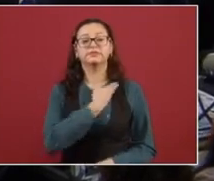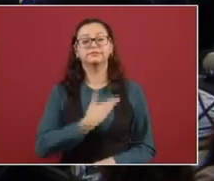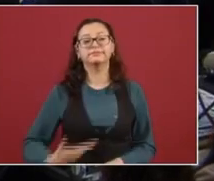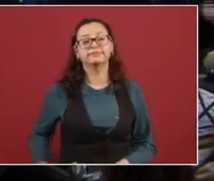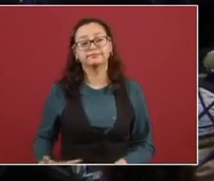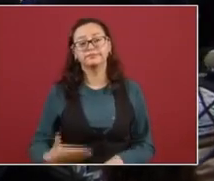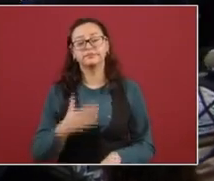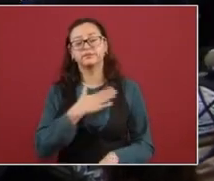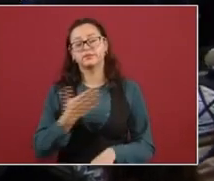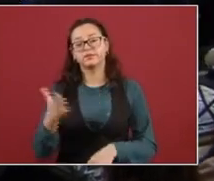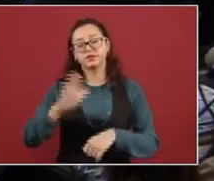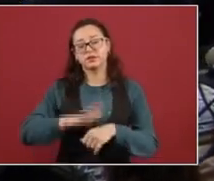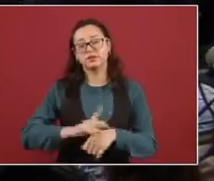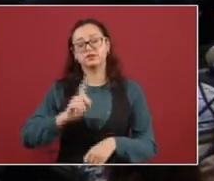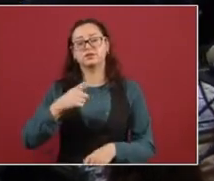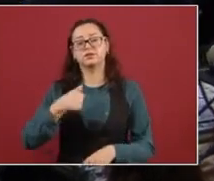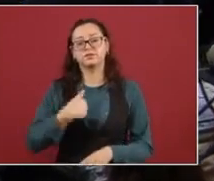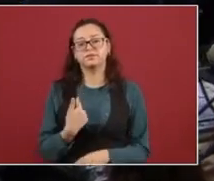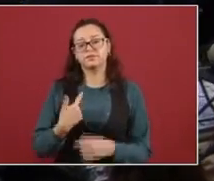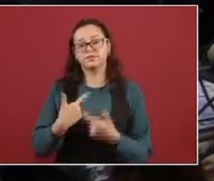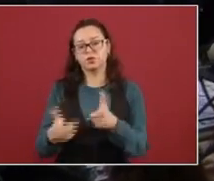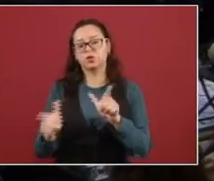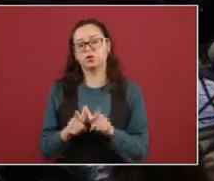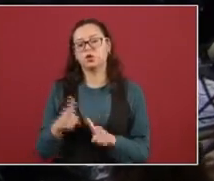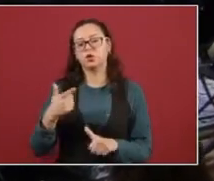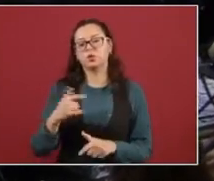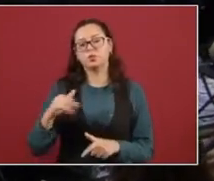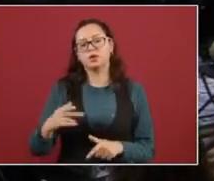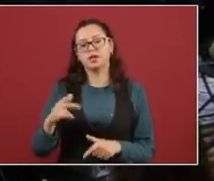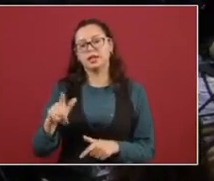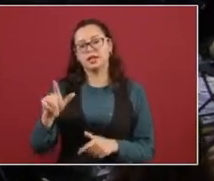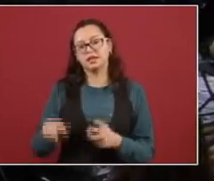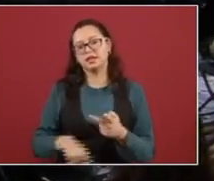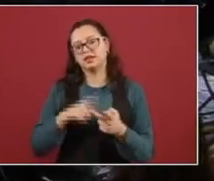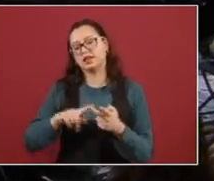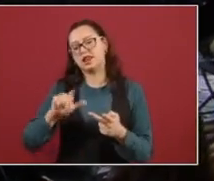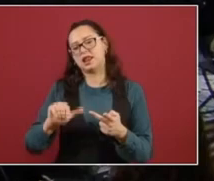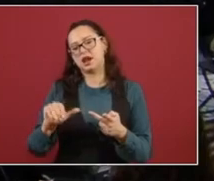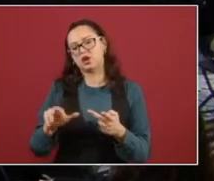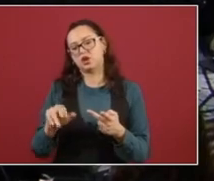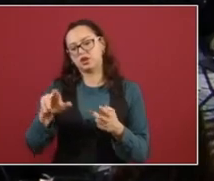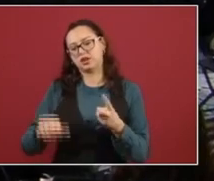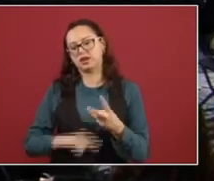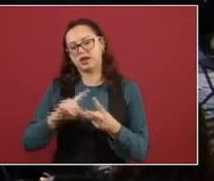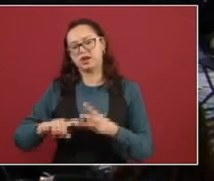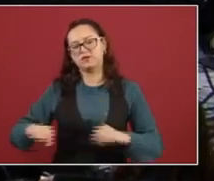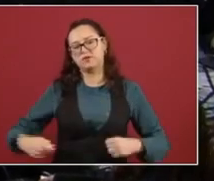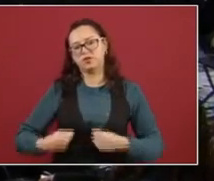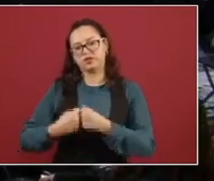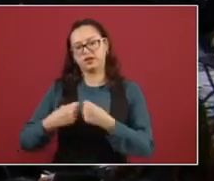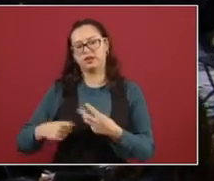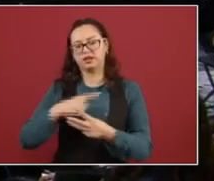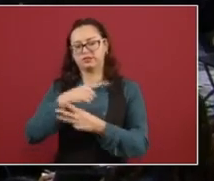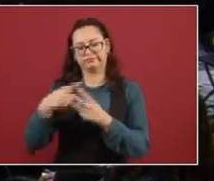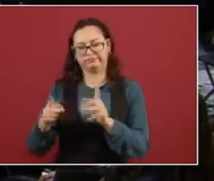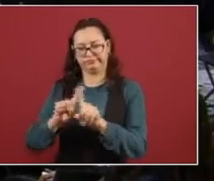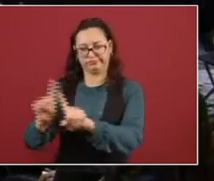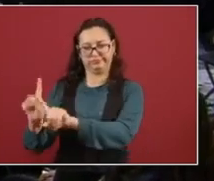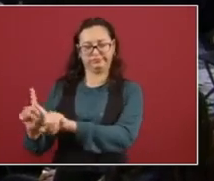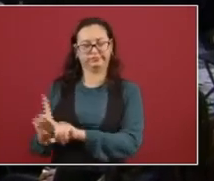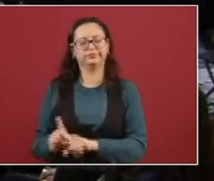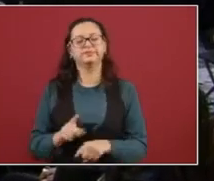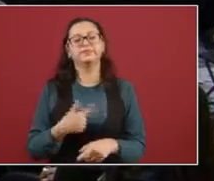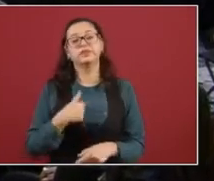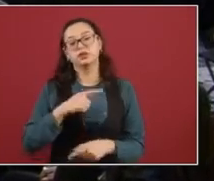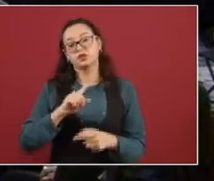Presidente, buenos días. Shaila Rosagel, corresponsal de Grupo Gili, El Imparcial, La Crónica y Frontera. Le tengo dos preguntas, presidente.